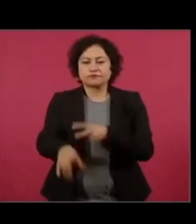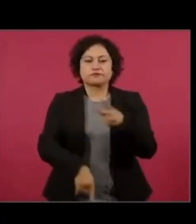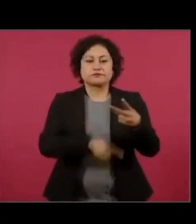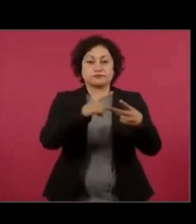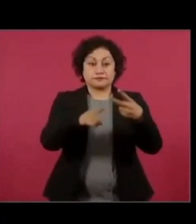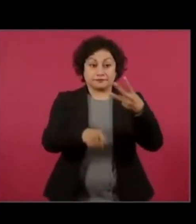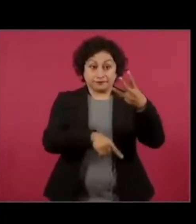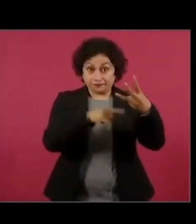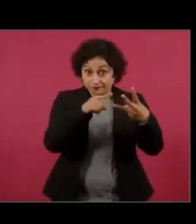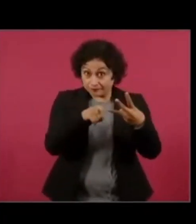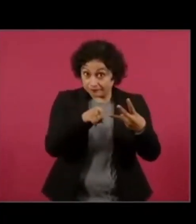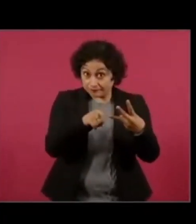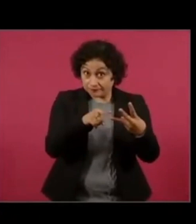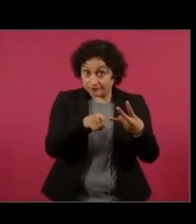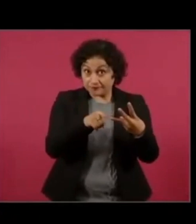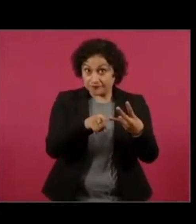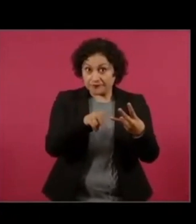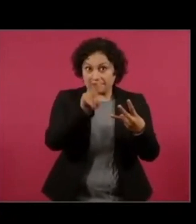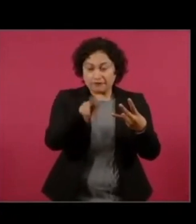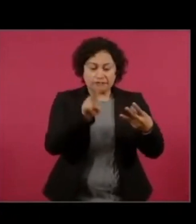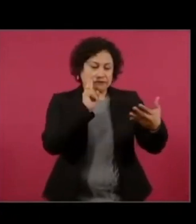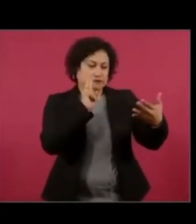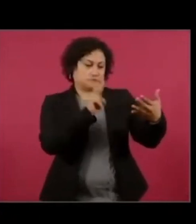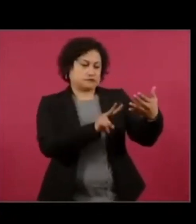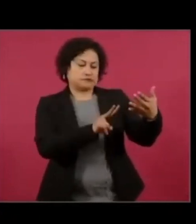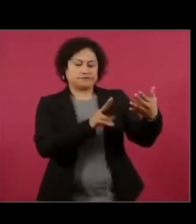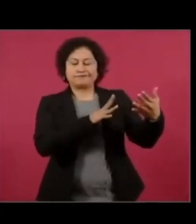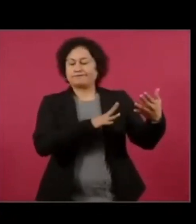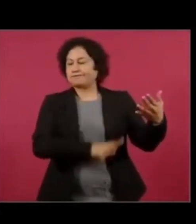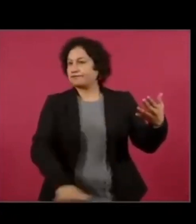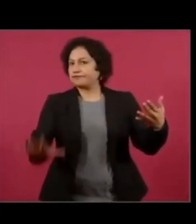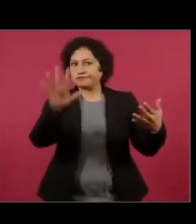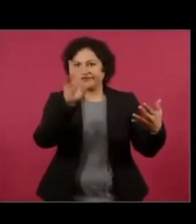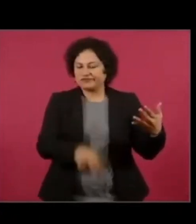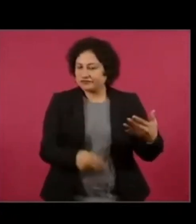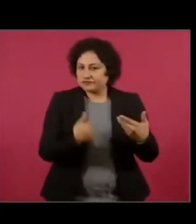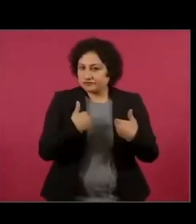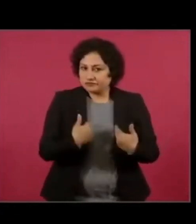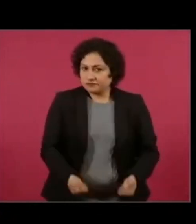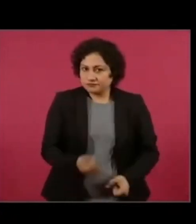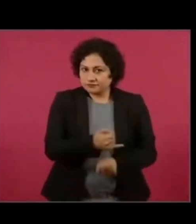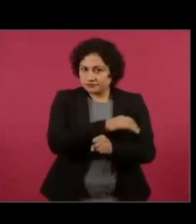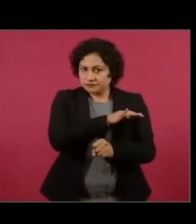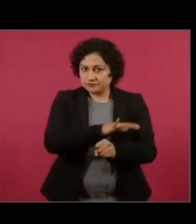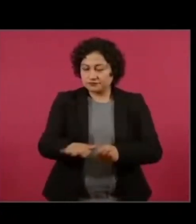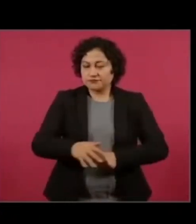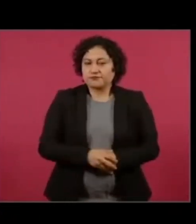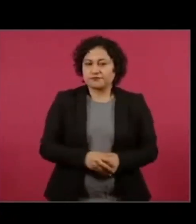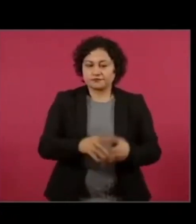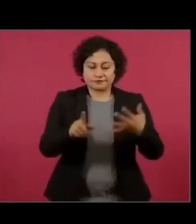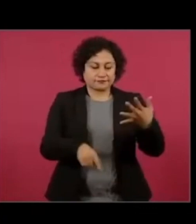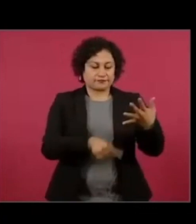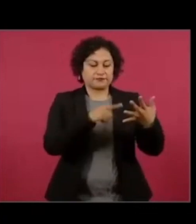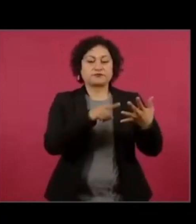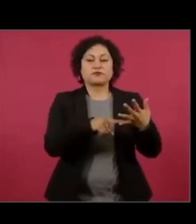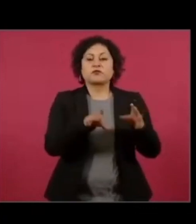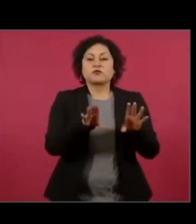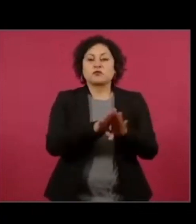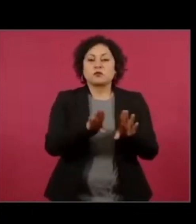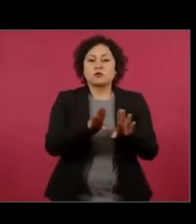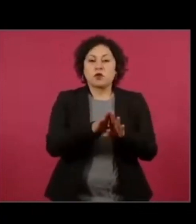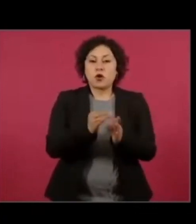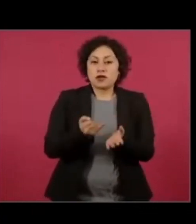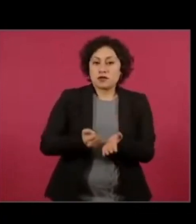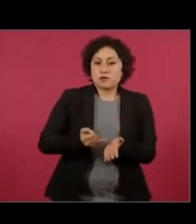yo sigo incrédulo, mijes. No pagar impuestos los siguientes 5 años.